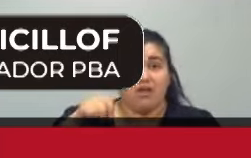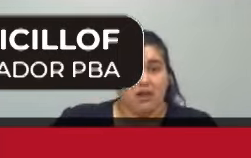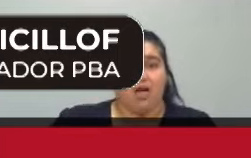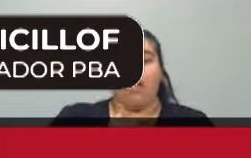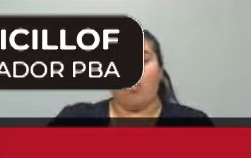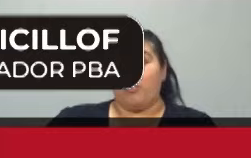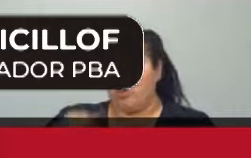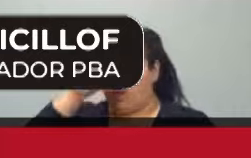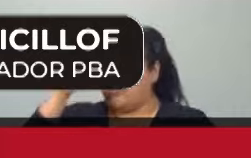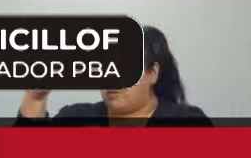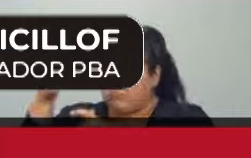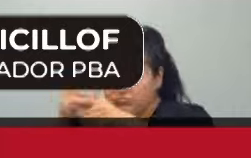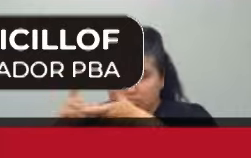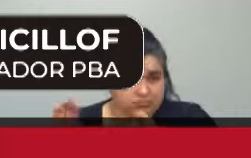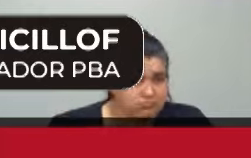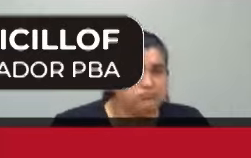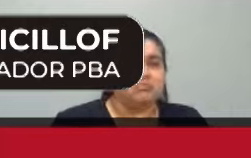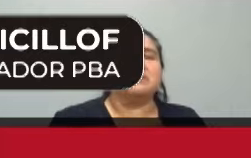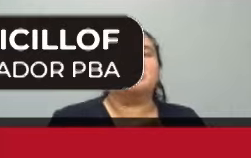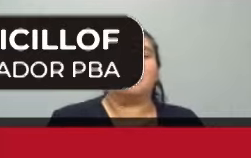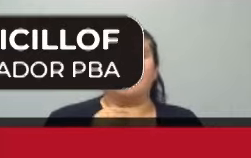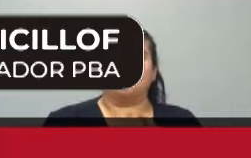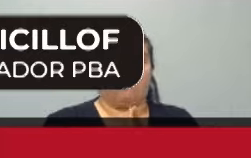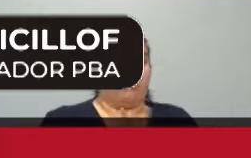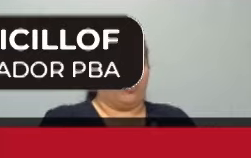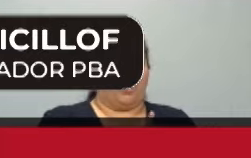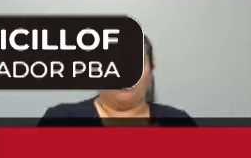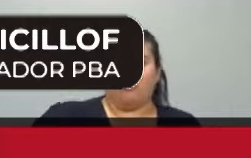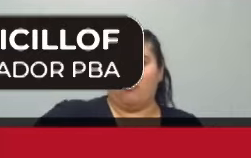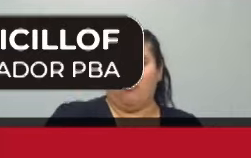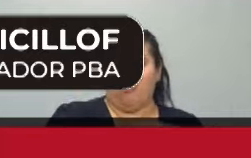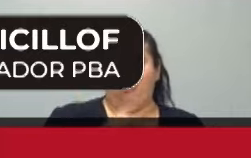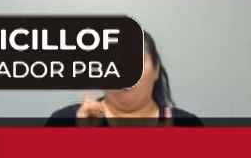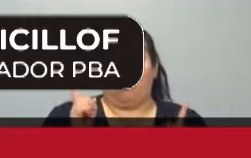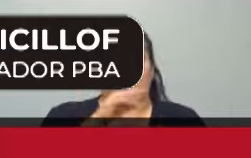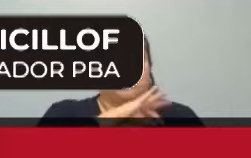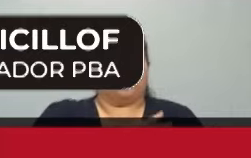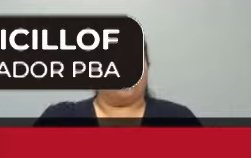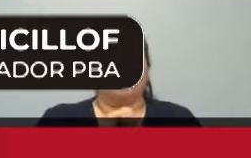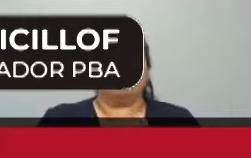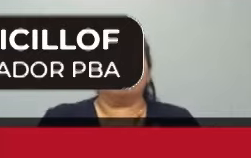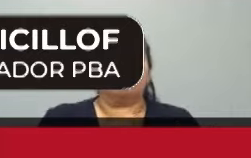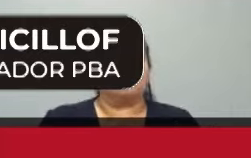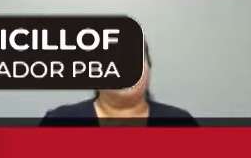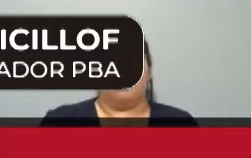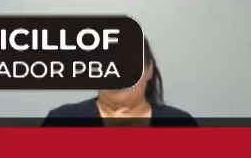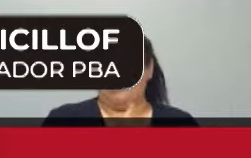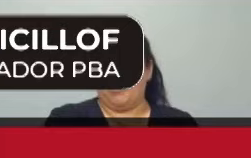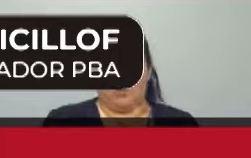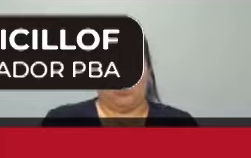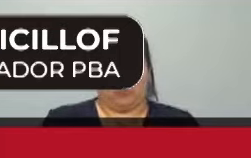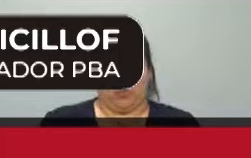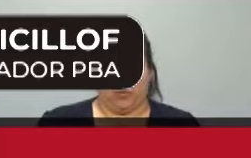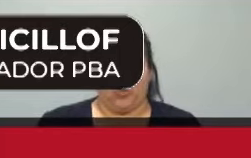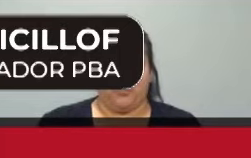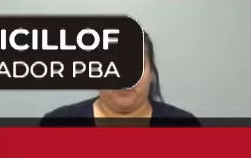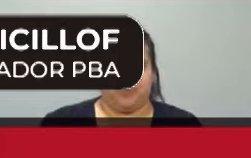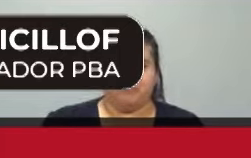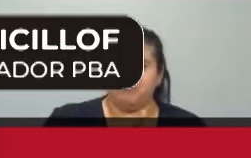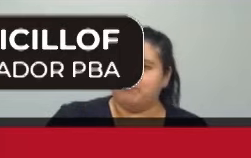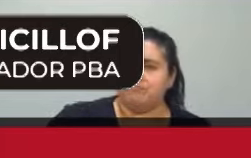nacional un monto que directamente va en los recibos de sueldo de los docentes y las docentes de la provincia y de